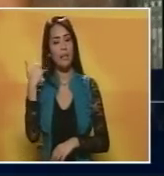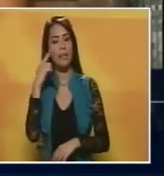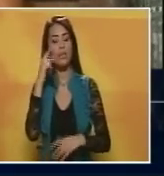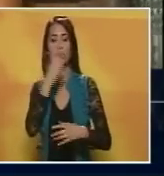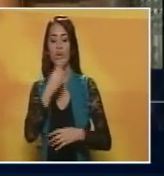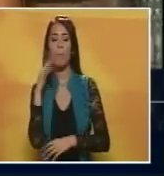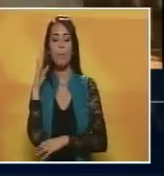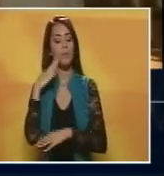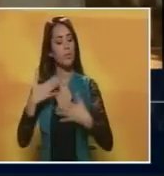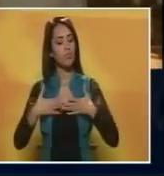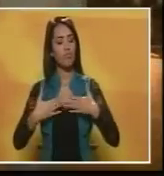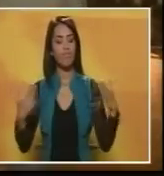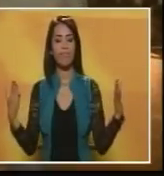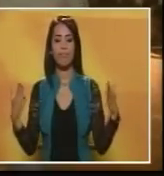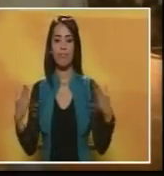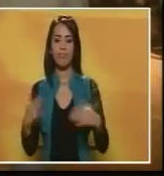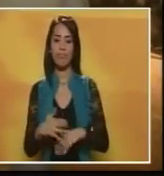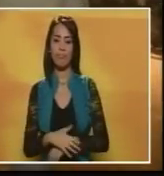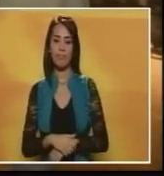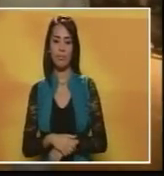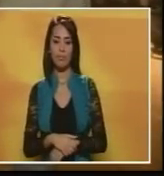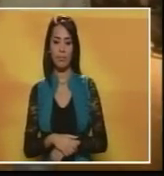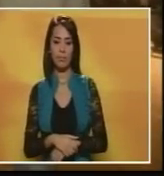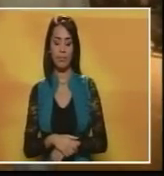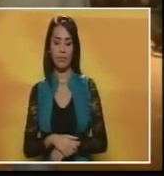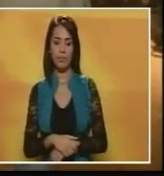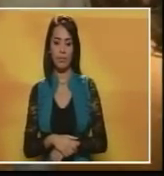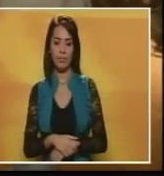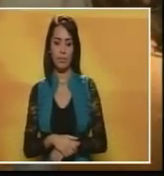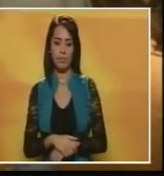su compromiso y disponibilidad absoluta le han distinguido